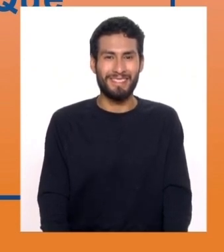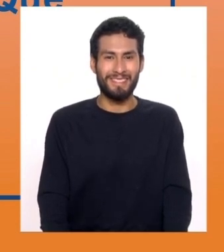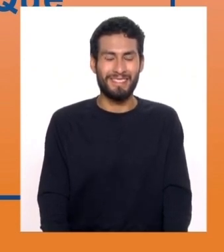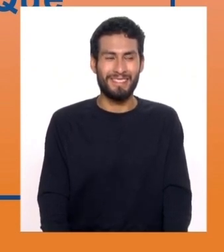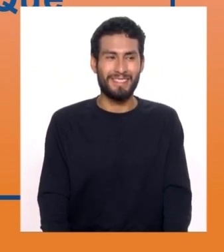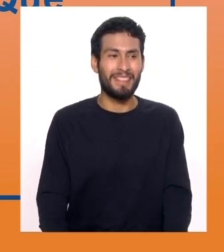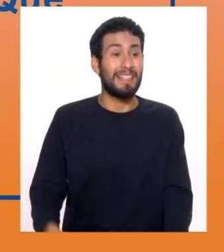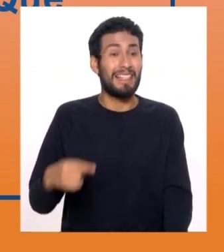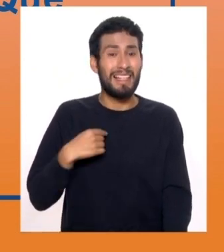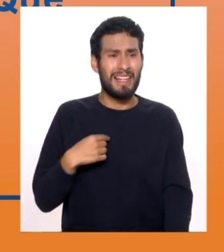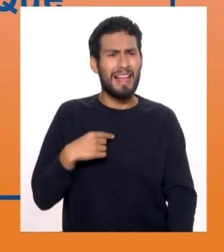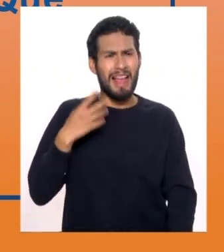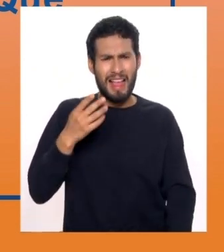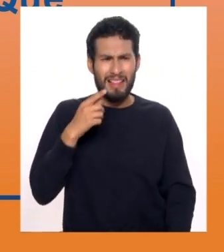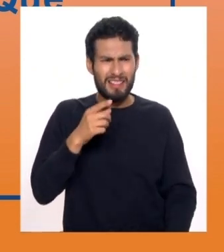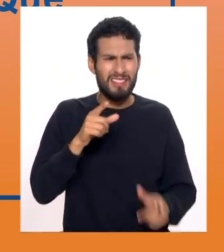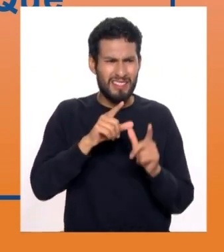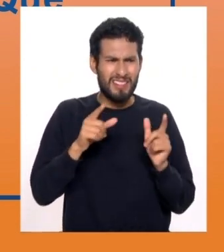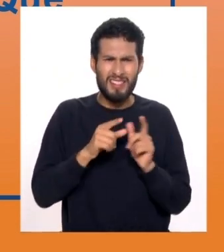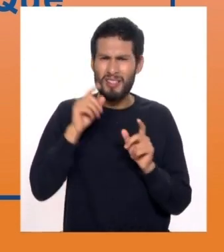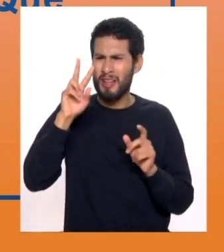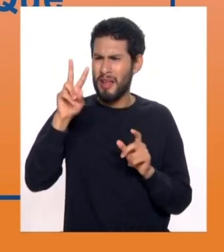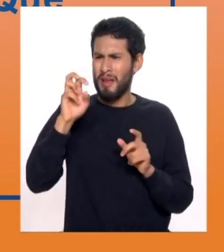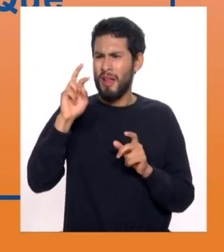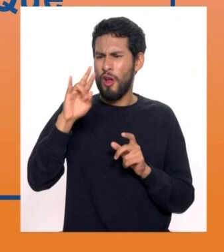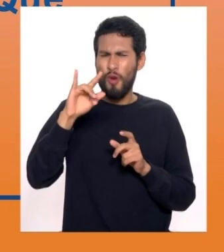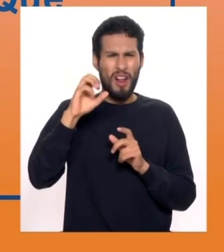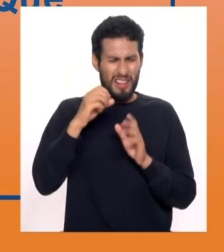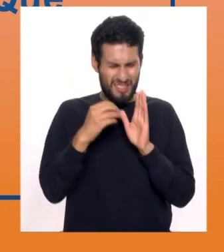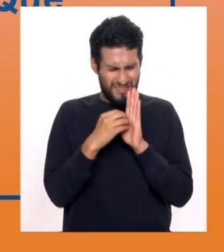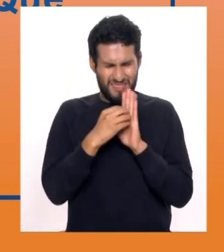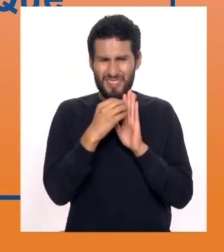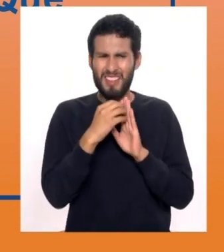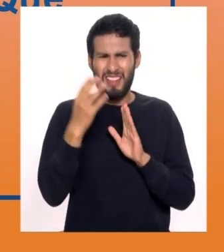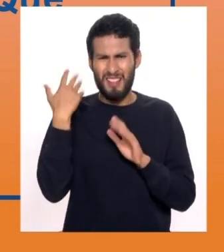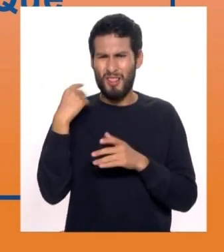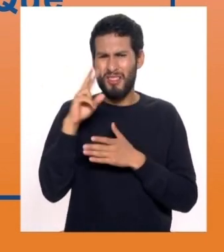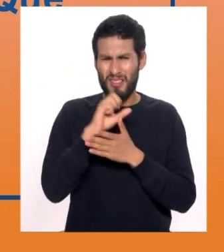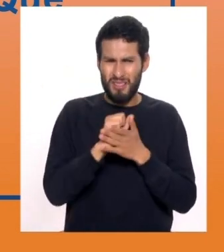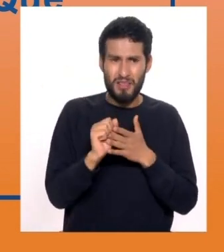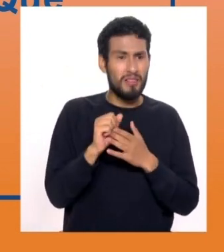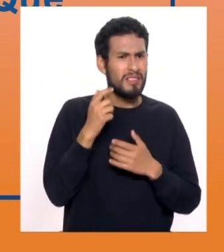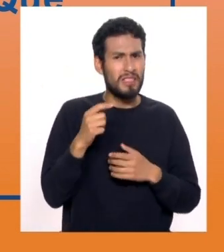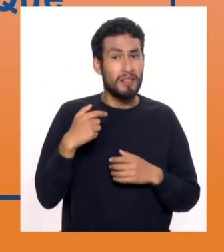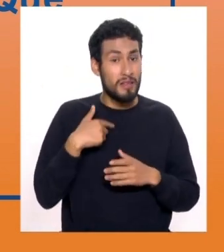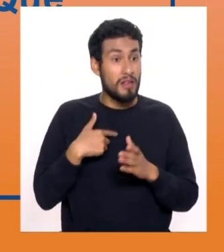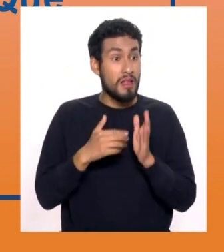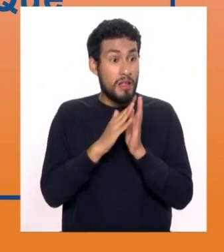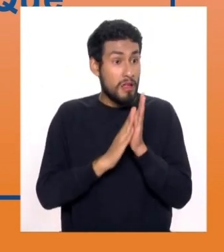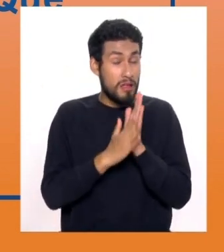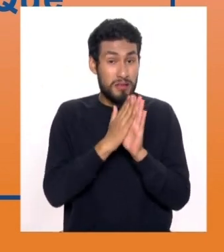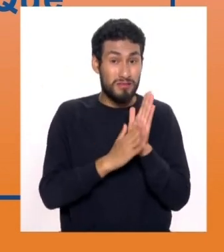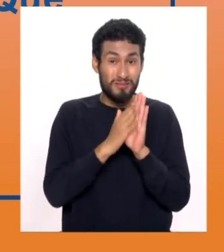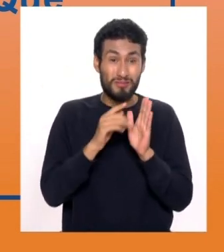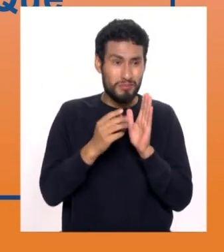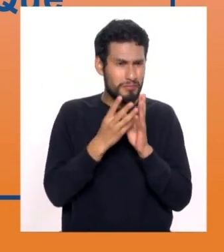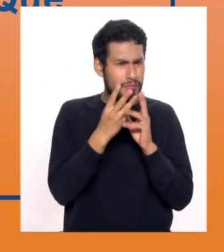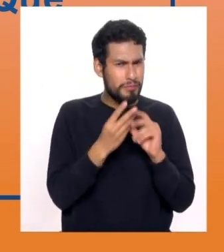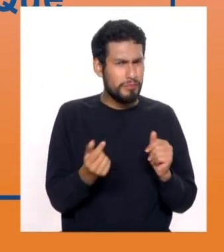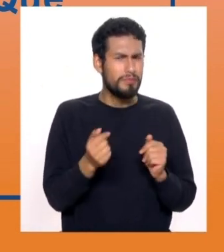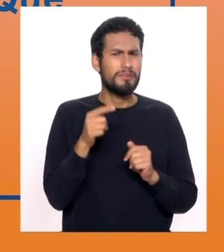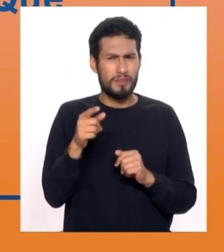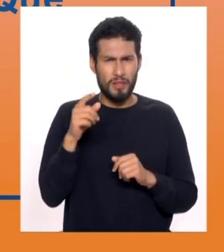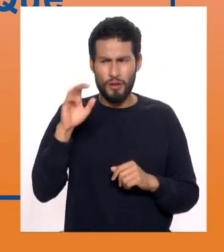Me salieron granitos que resultaron ser verrugas. Hace ya 2 meses y con una crema antifúngica